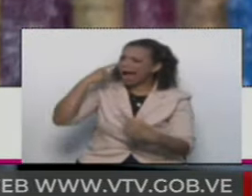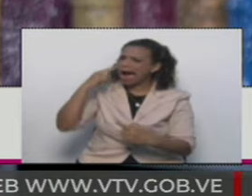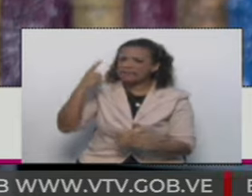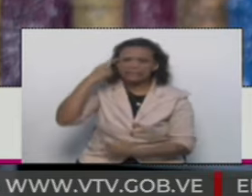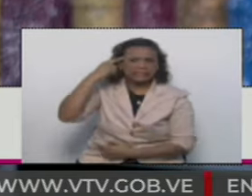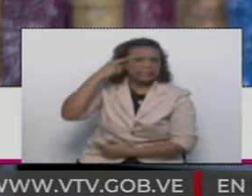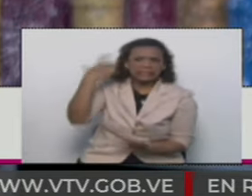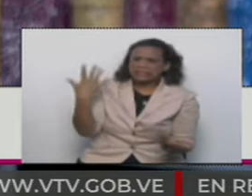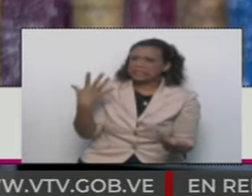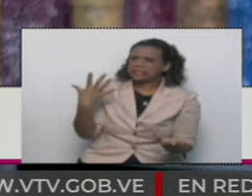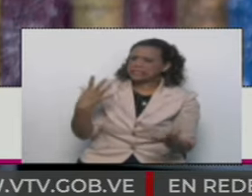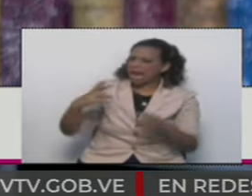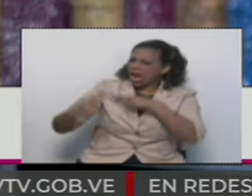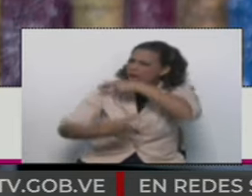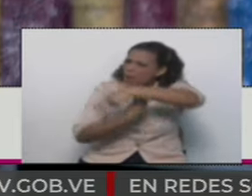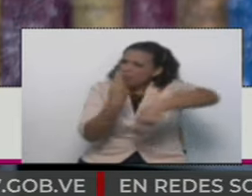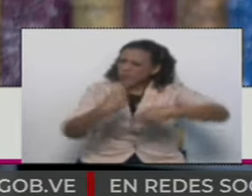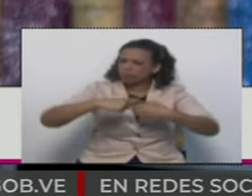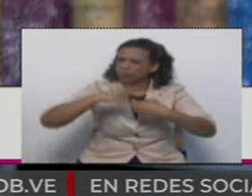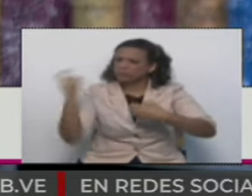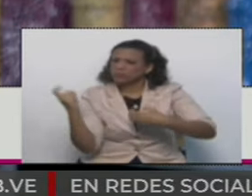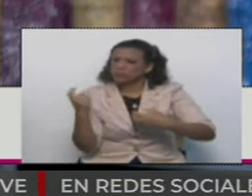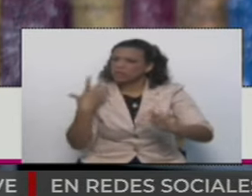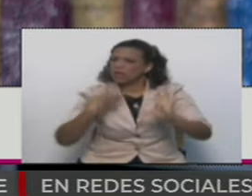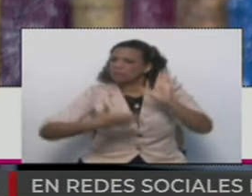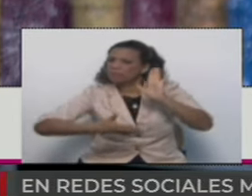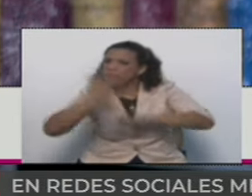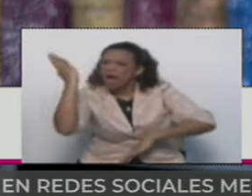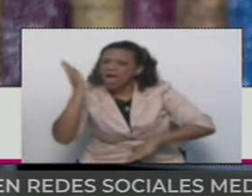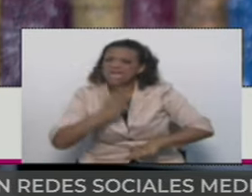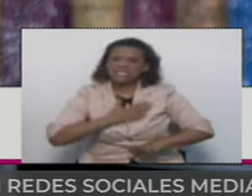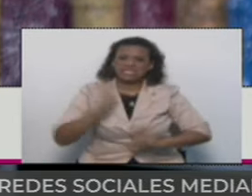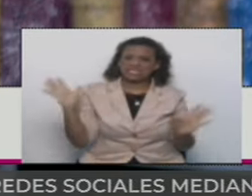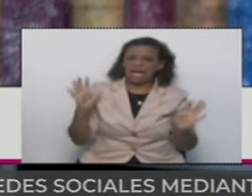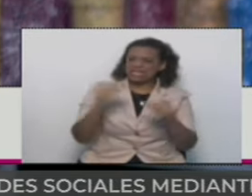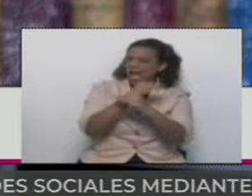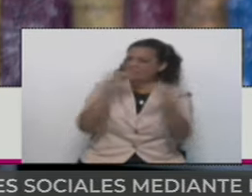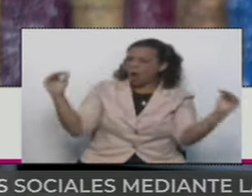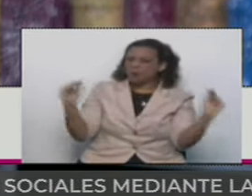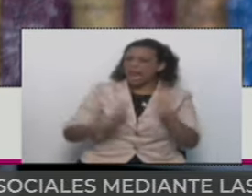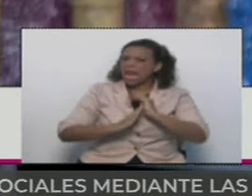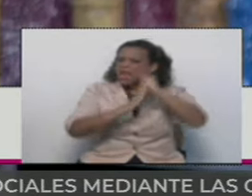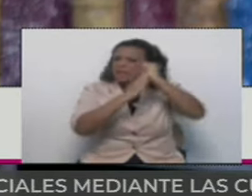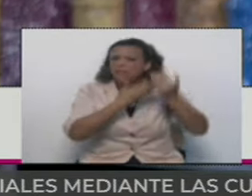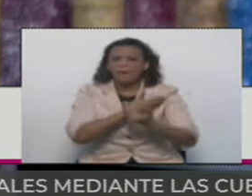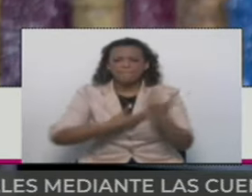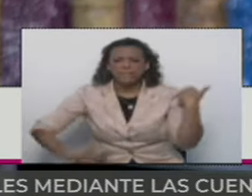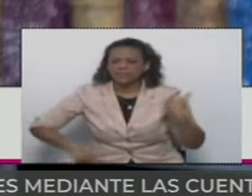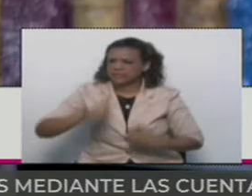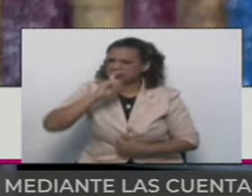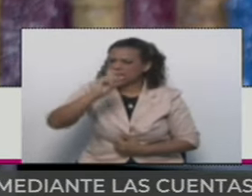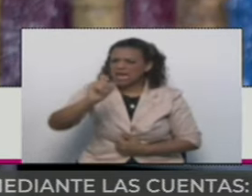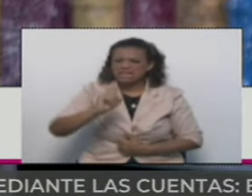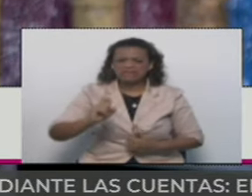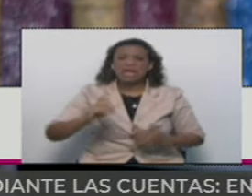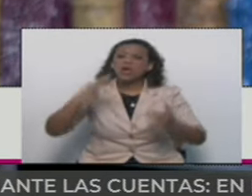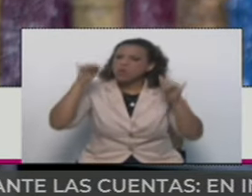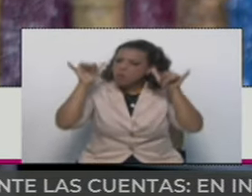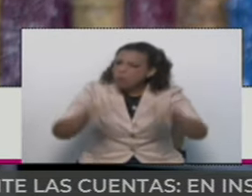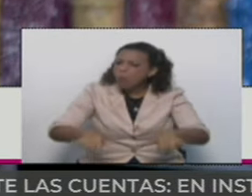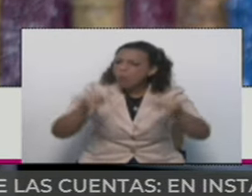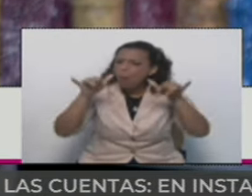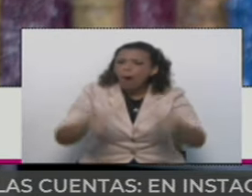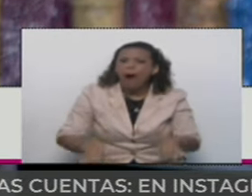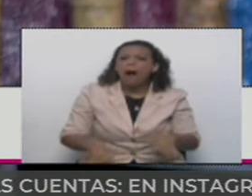de salir de la revolución bolivariana, salir también, acabar con el liderazgo de usted, como también lo intentaron con el presidente Nicolás